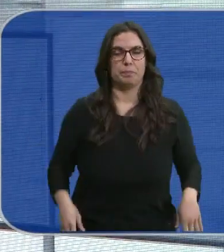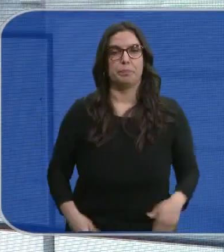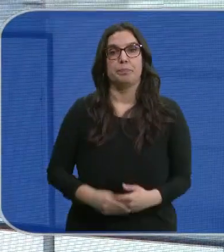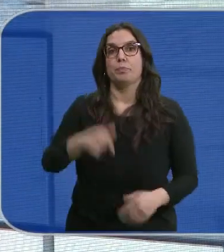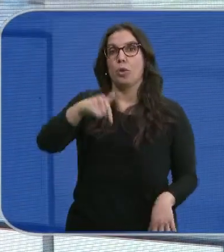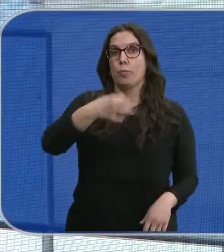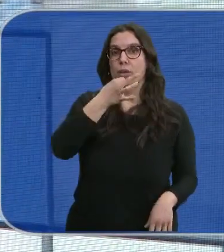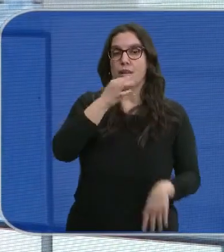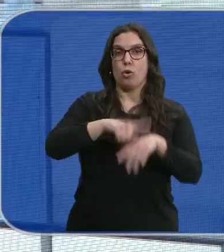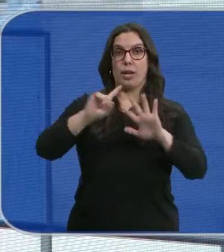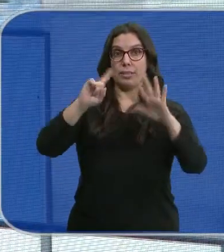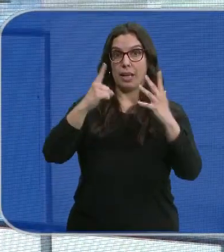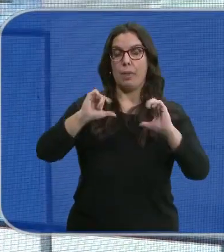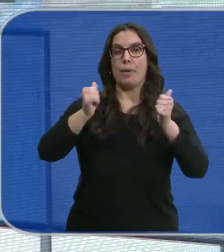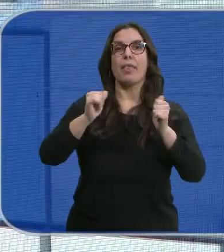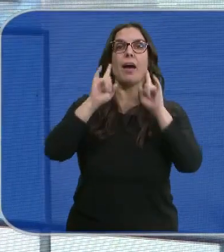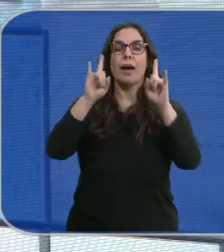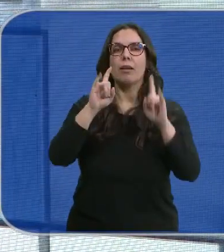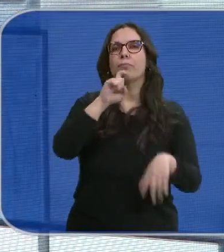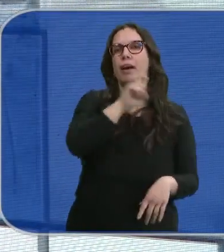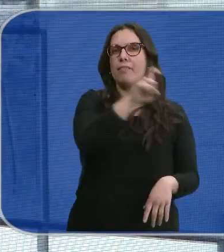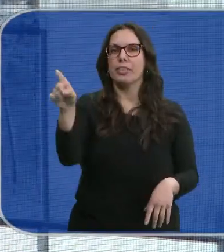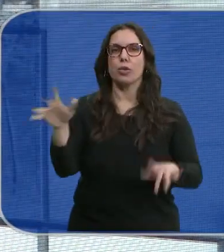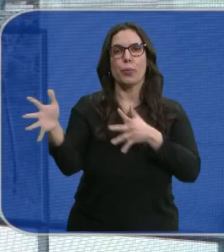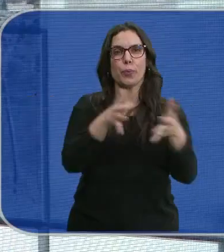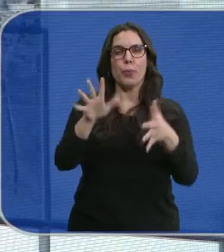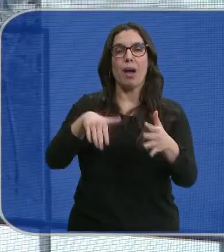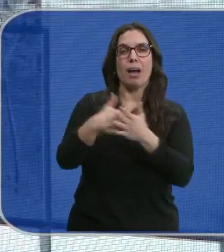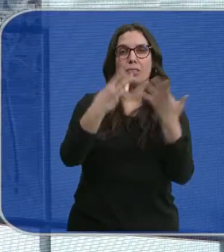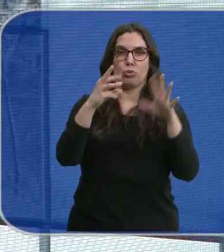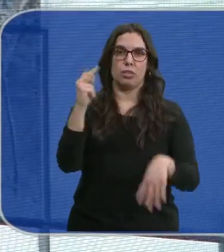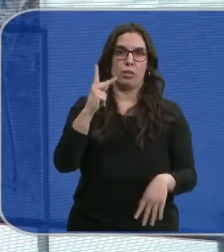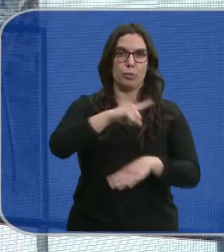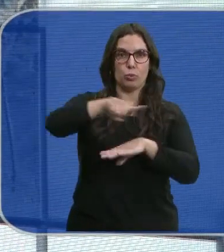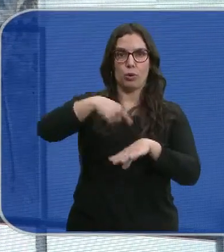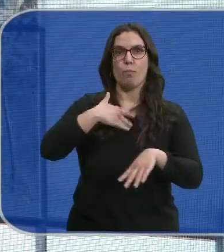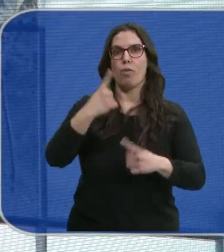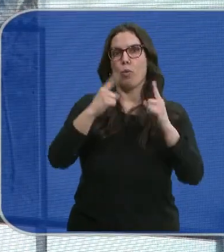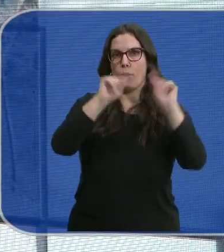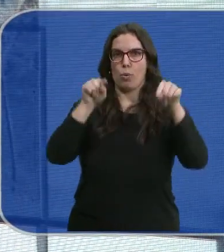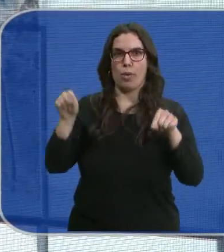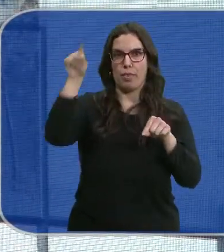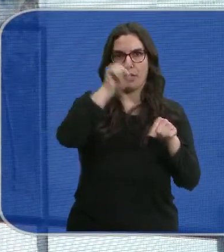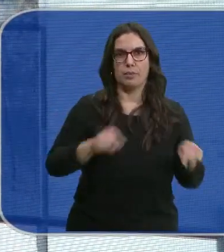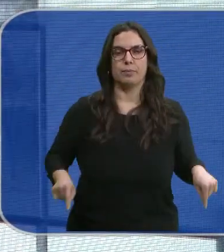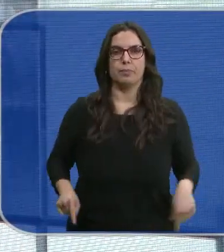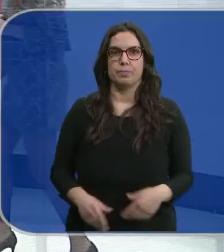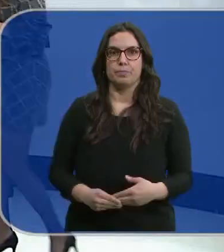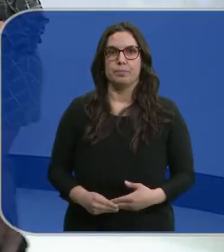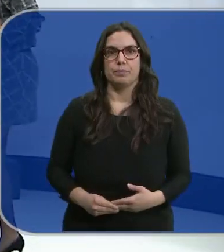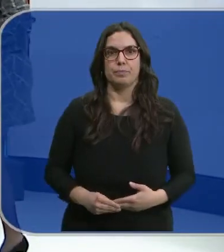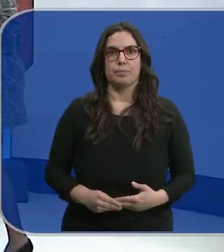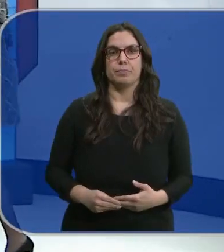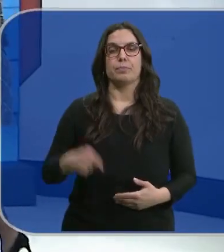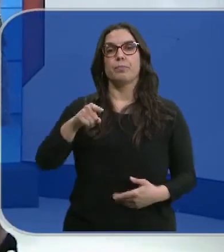Y esta tarde a las 6 se activará el aviso por vientos que pueden alcanzar los 80 km por hora en algunas provincias. Silvia. Sí, vamos a